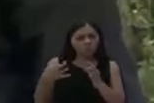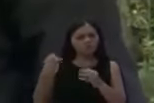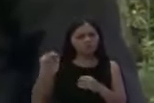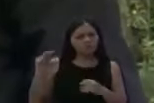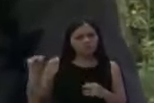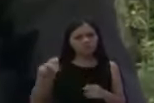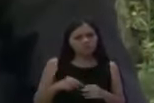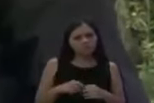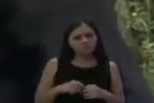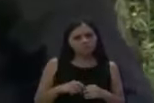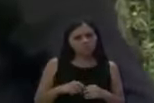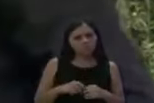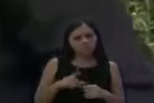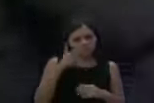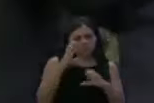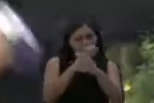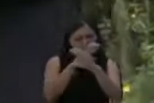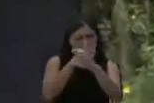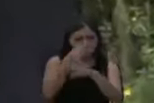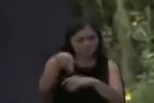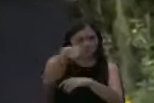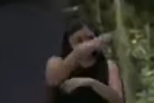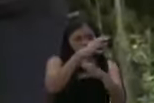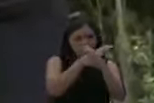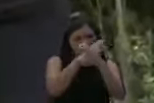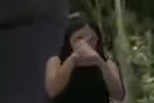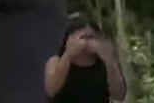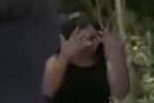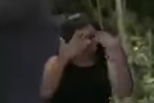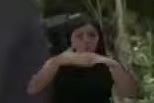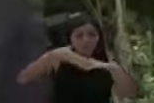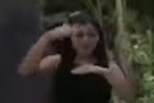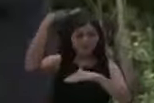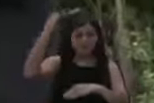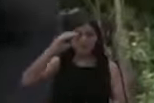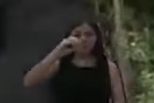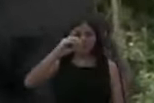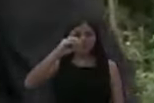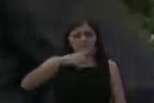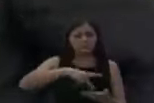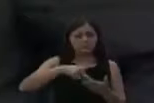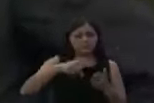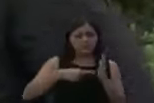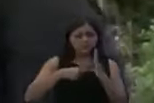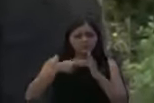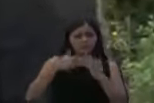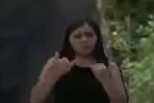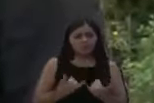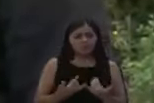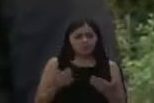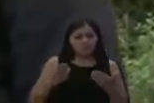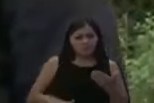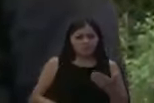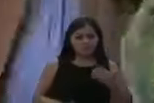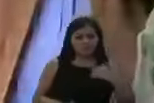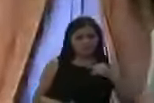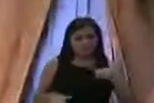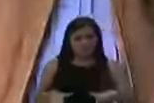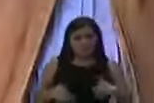no saquen los cálculos y le aseguro que la mayoría va a pagar menos impuesto a la plusvalía de lo que está pagando